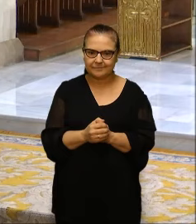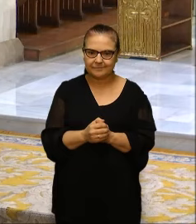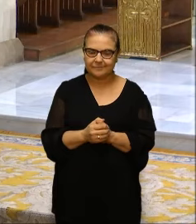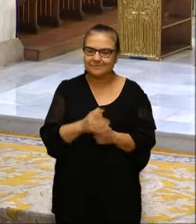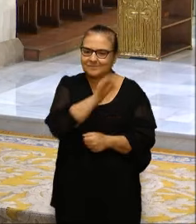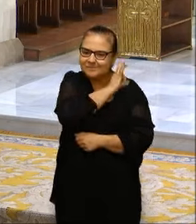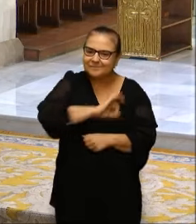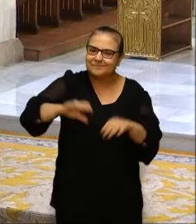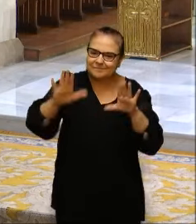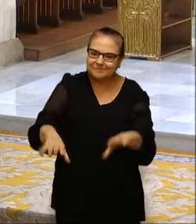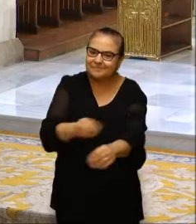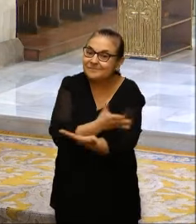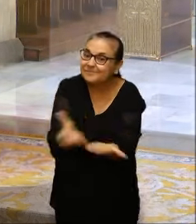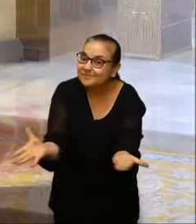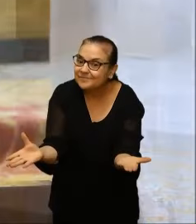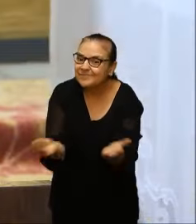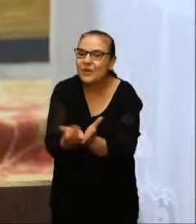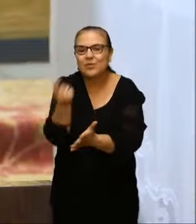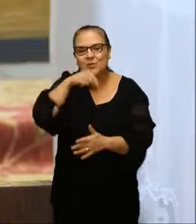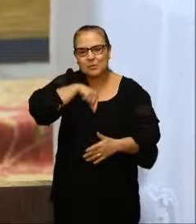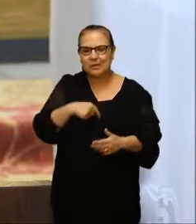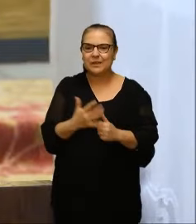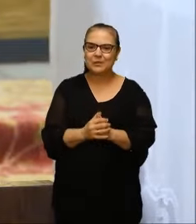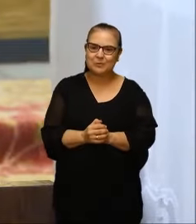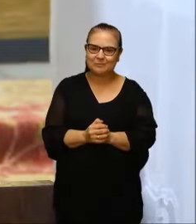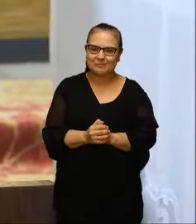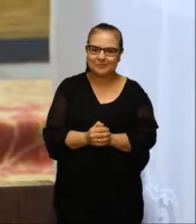El Señor esté con vosotros.